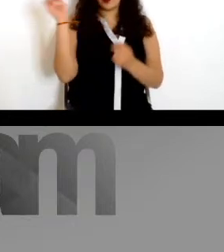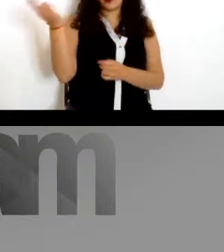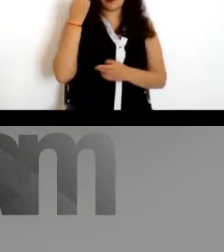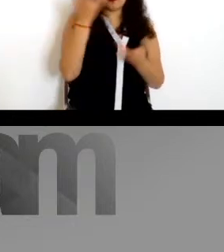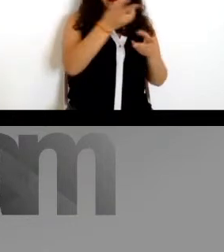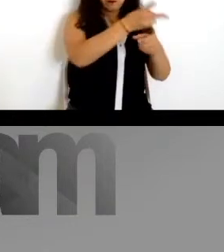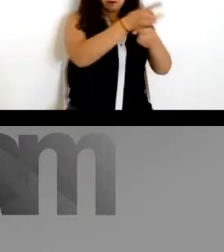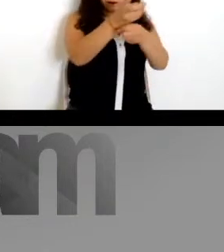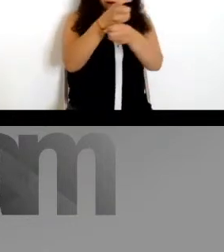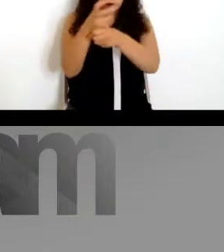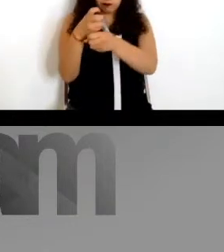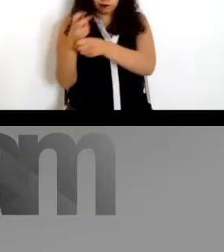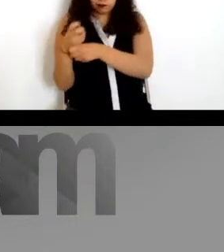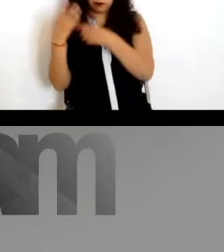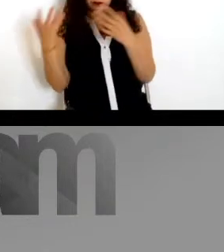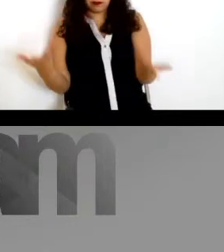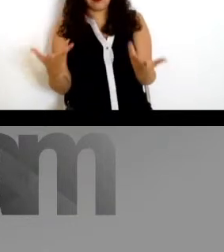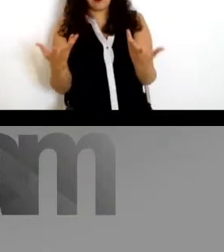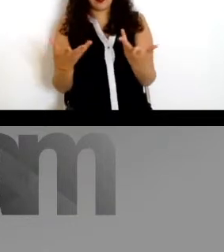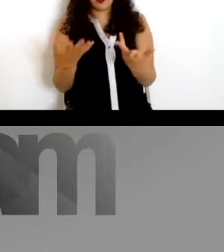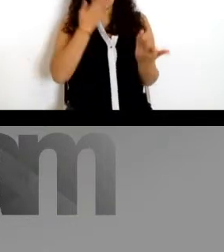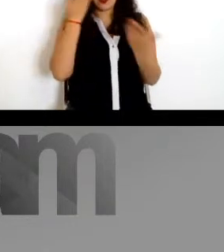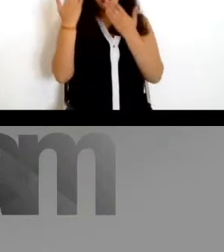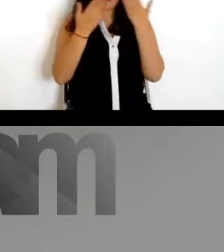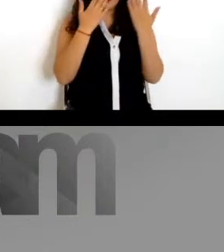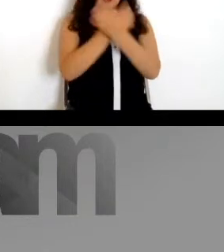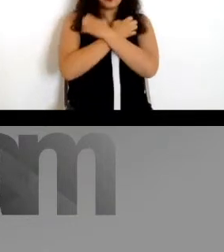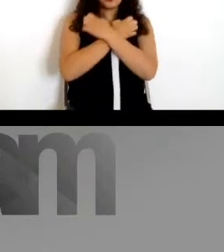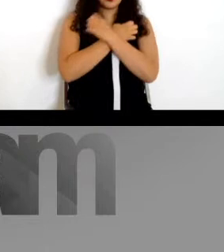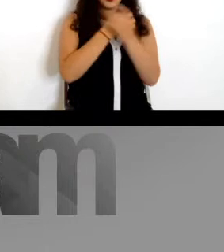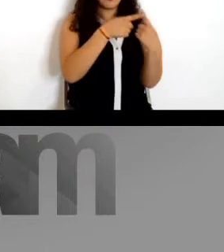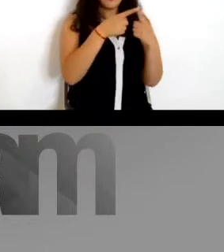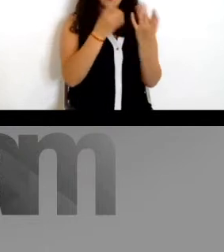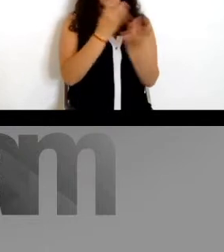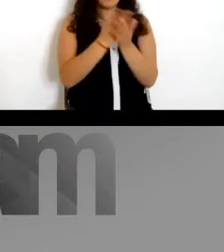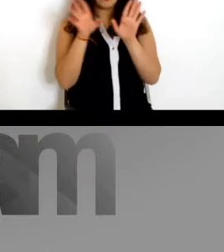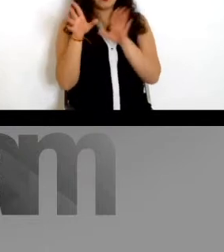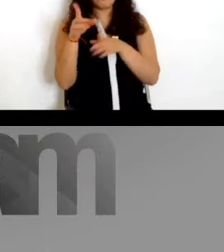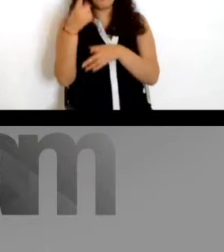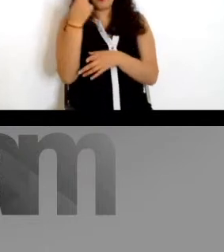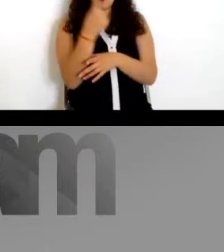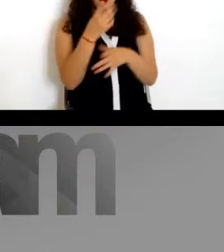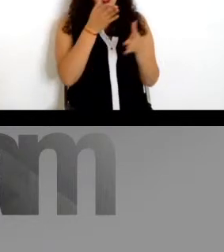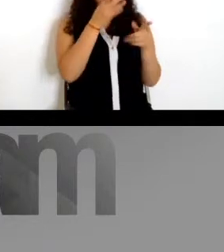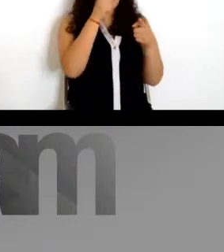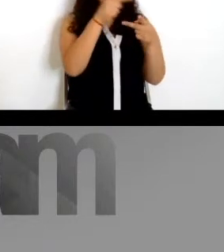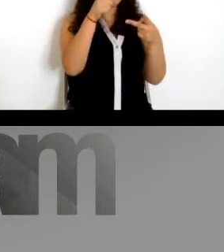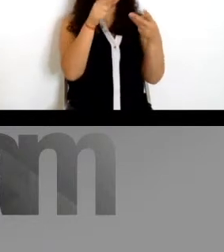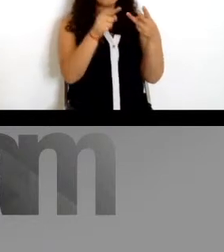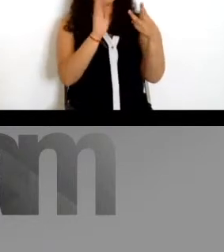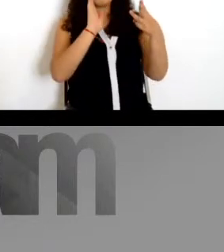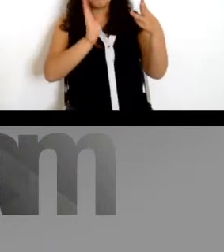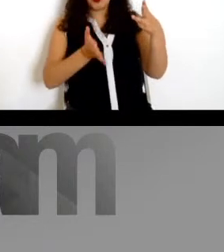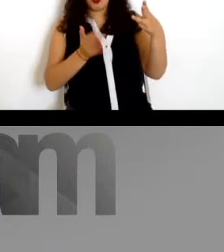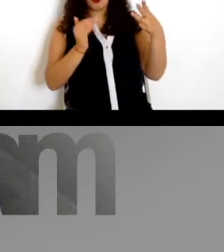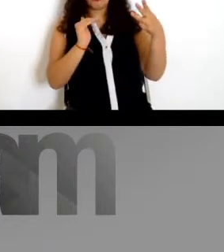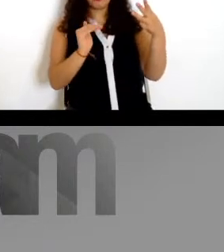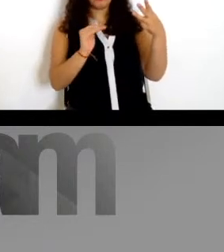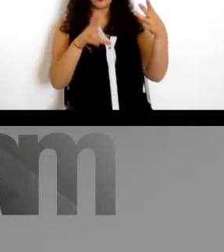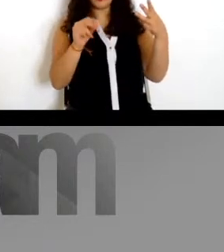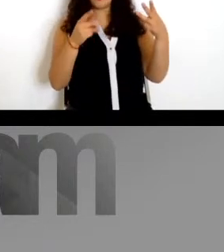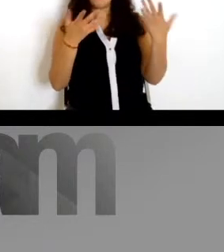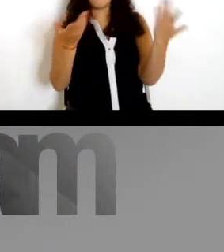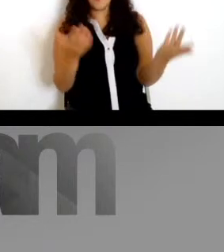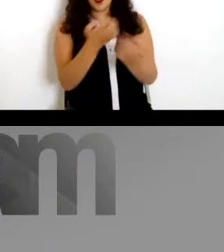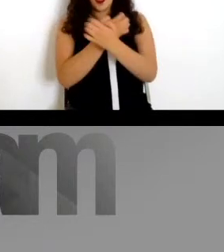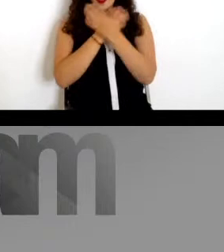otros sistemas educativos. No podemos dejarnos o quedar centralizado en unas solas. Si en efecto queremos ejercer el derecho a la educación como